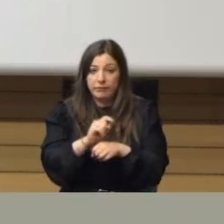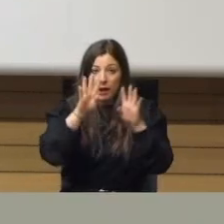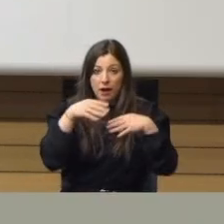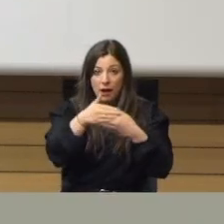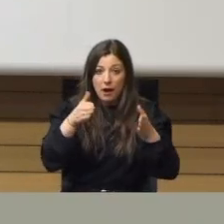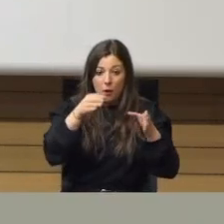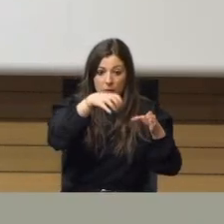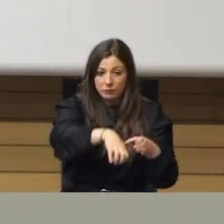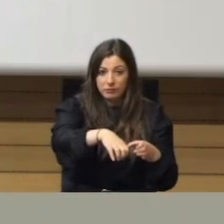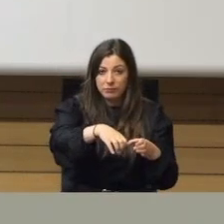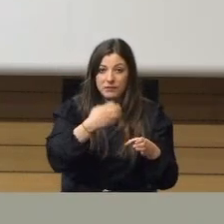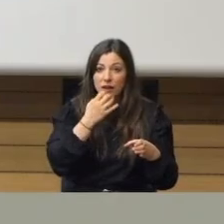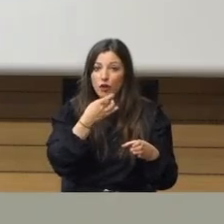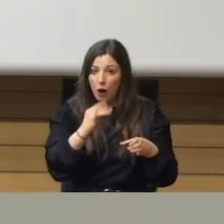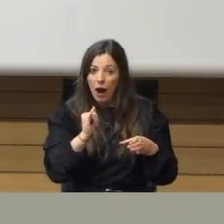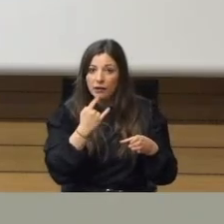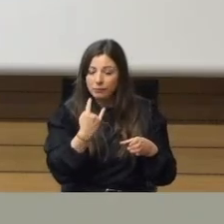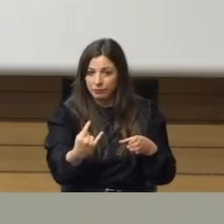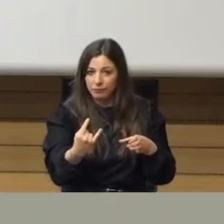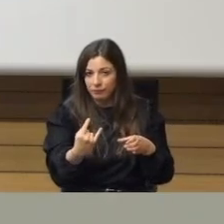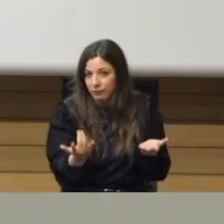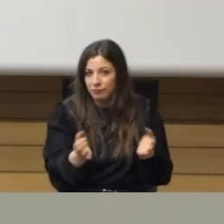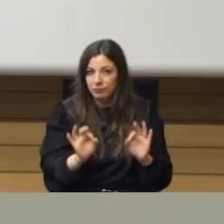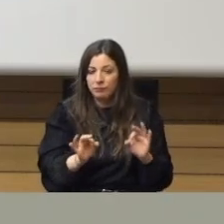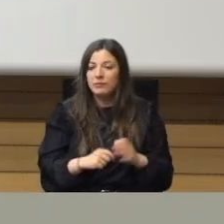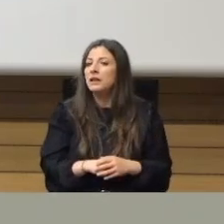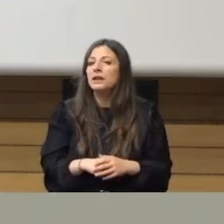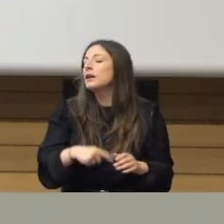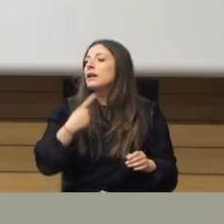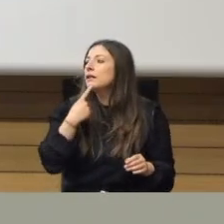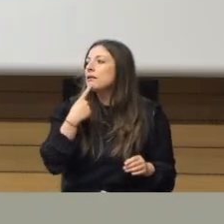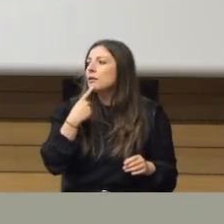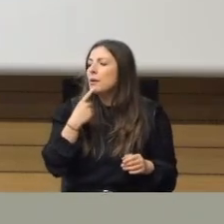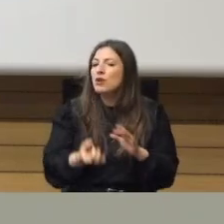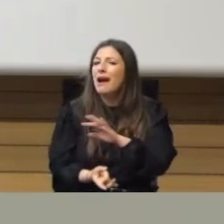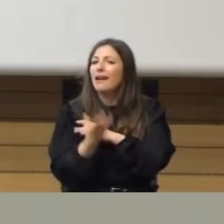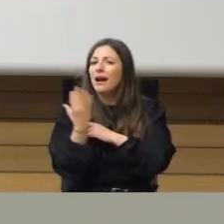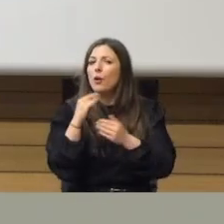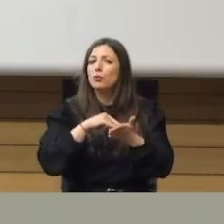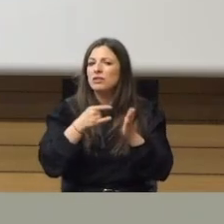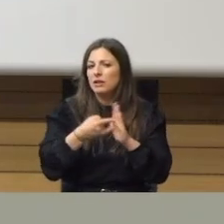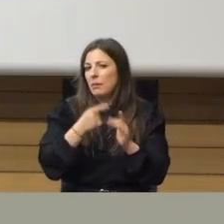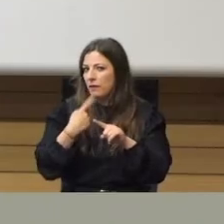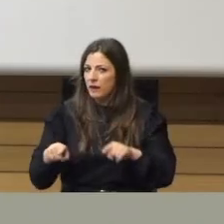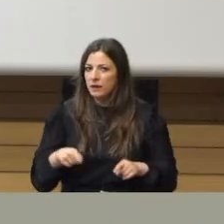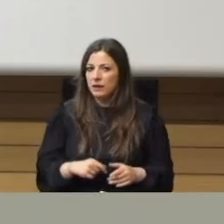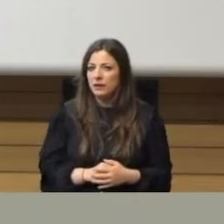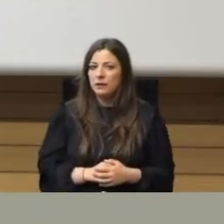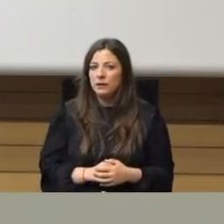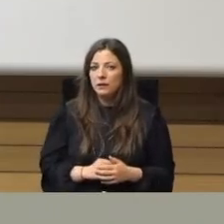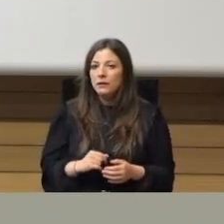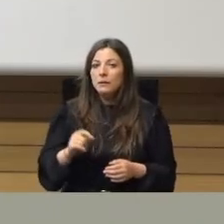consume. Pero Alexander estableció y dice, vamos a crear un sistema diferente, el